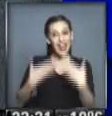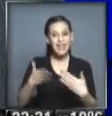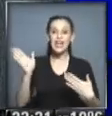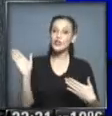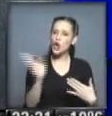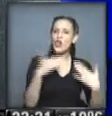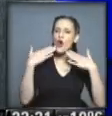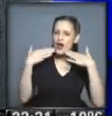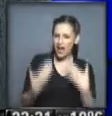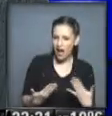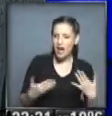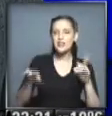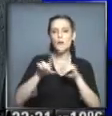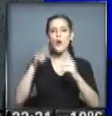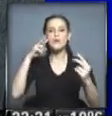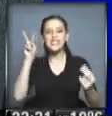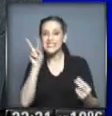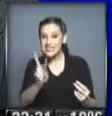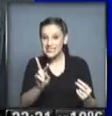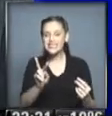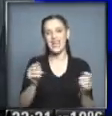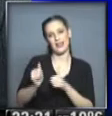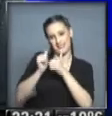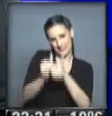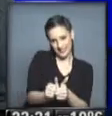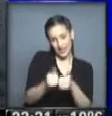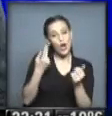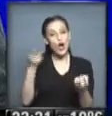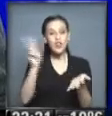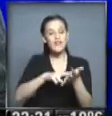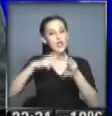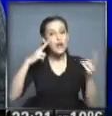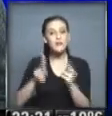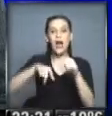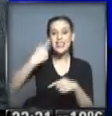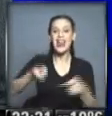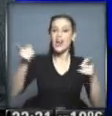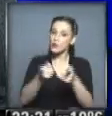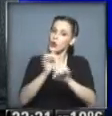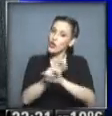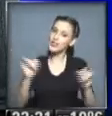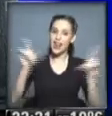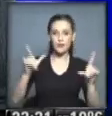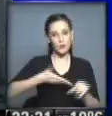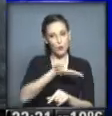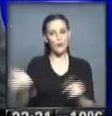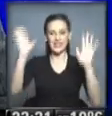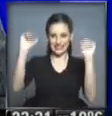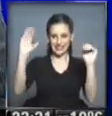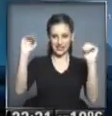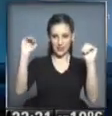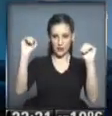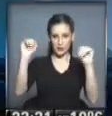ustedes por estar con nosotros, por acompañarnos. Nos volvemos a encontrar mañana en este resumen de noticias de la televisión pública. Chau.